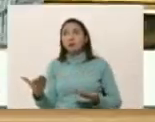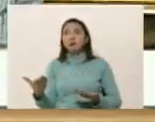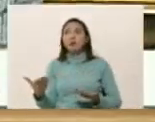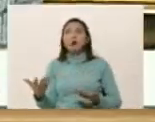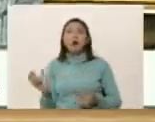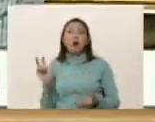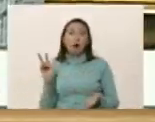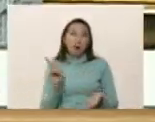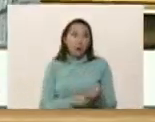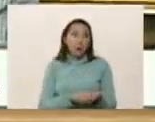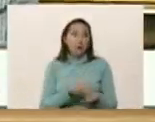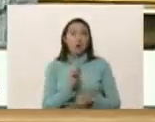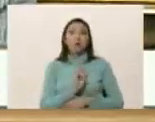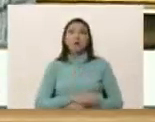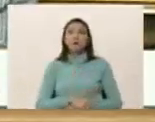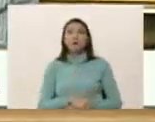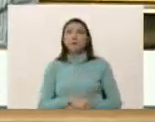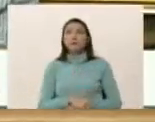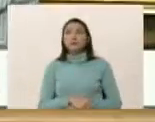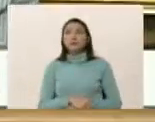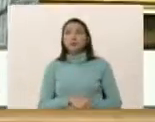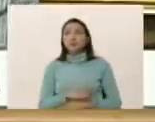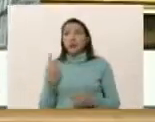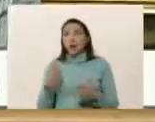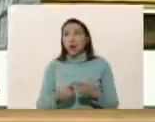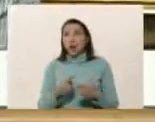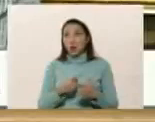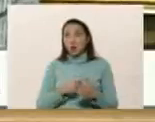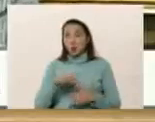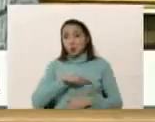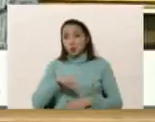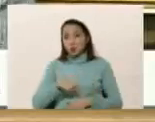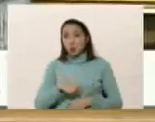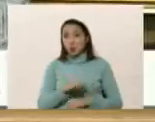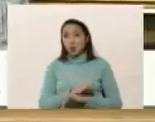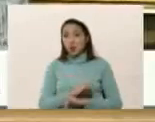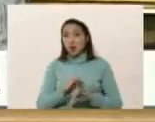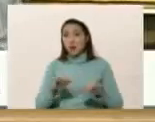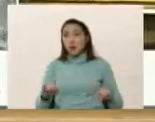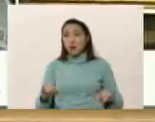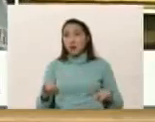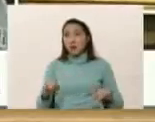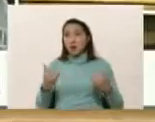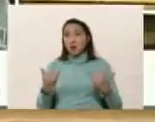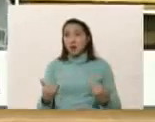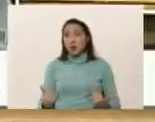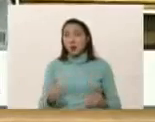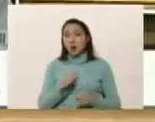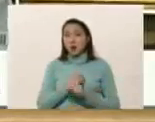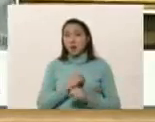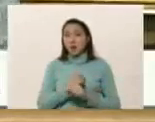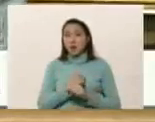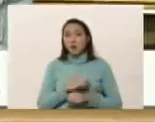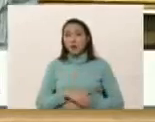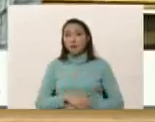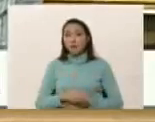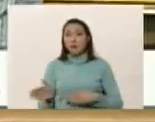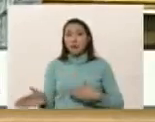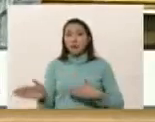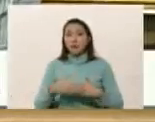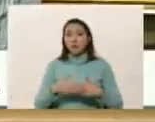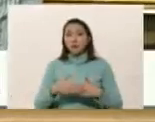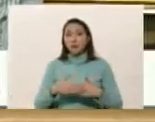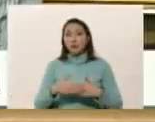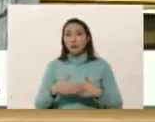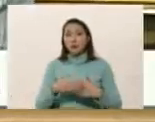aprobado en consecuencia hemos culminado la sesión del día de hoy se cierra la sesión